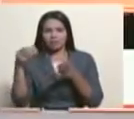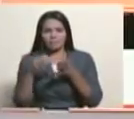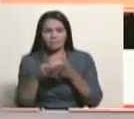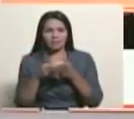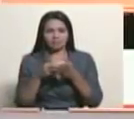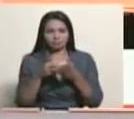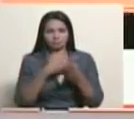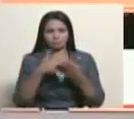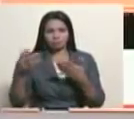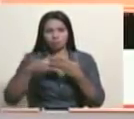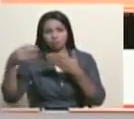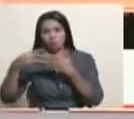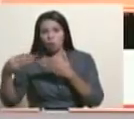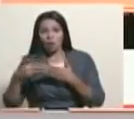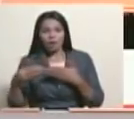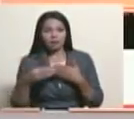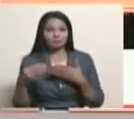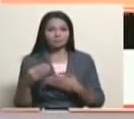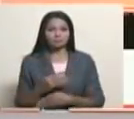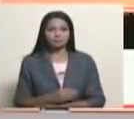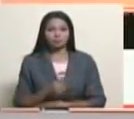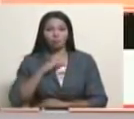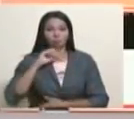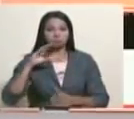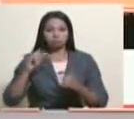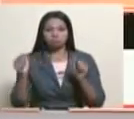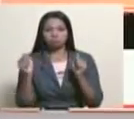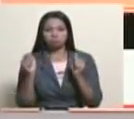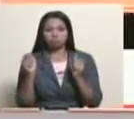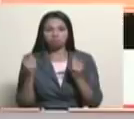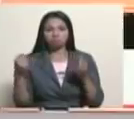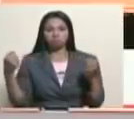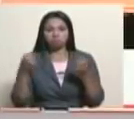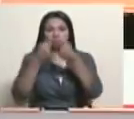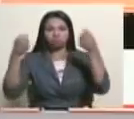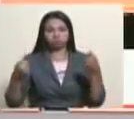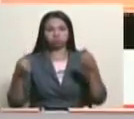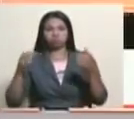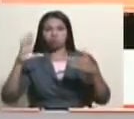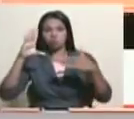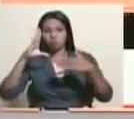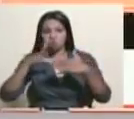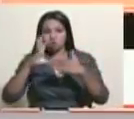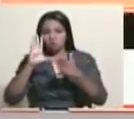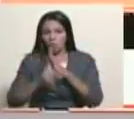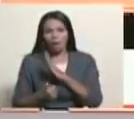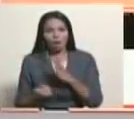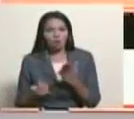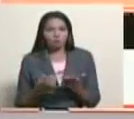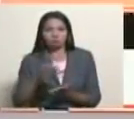dólares nos han congelado o robado.